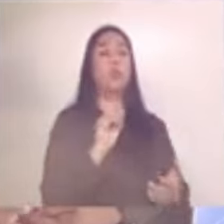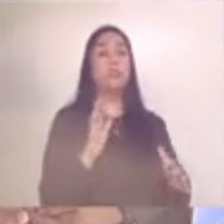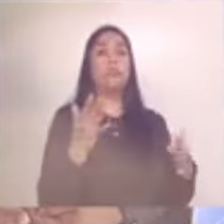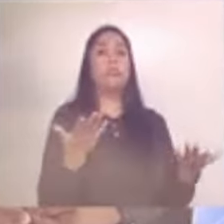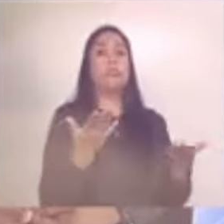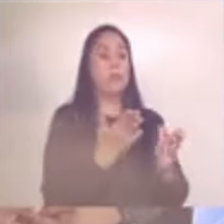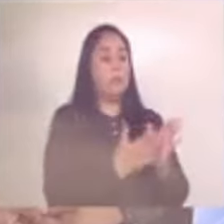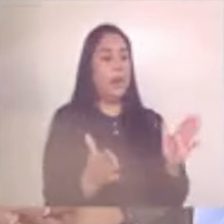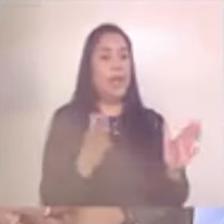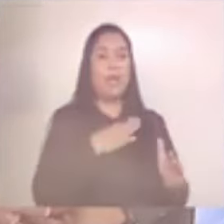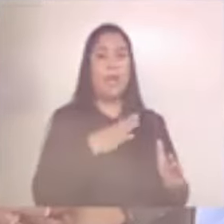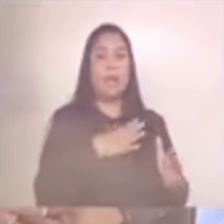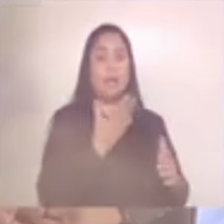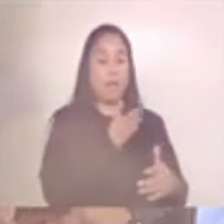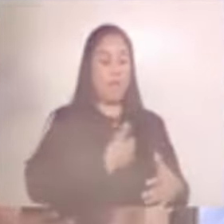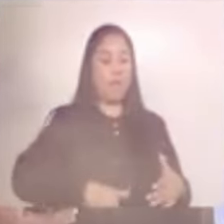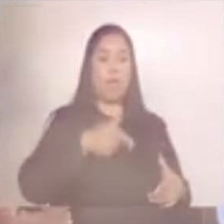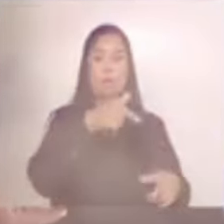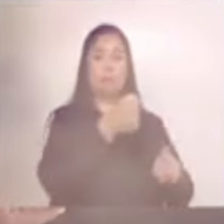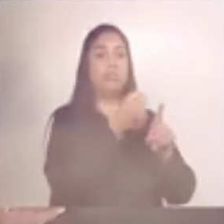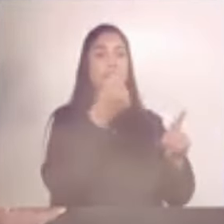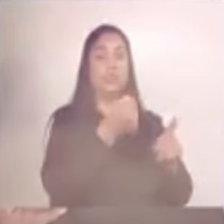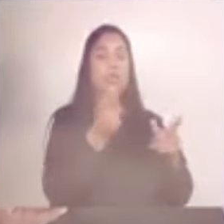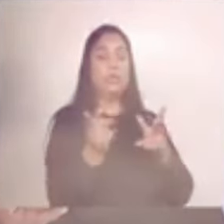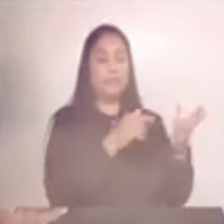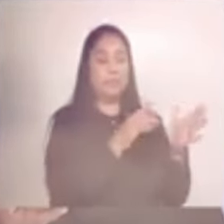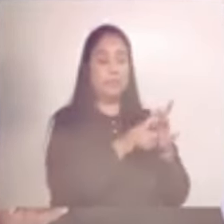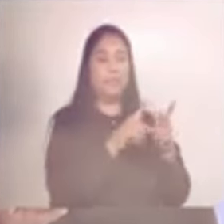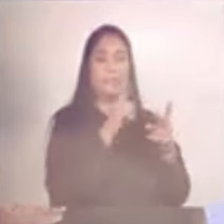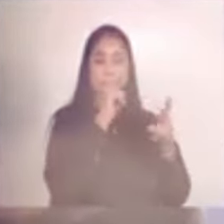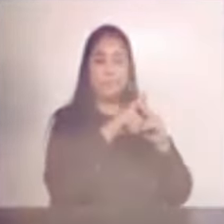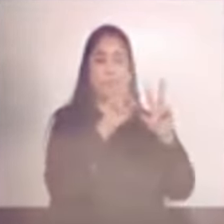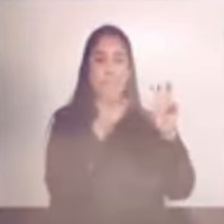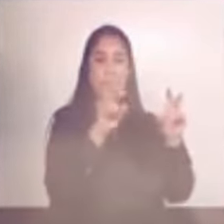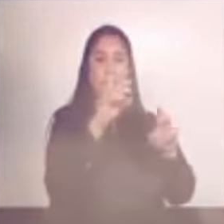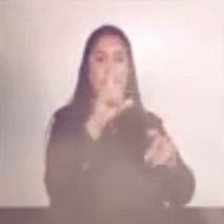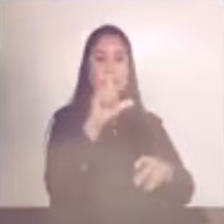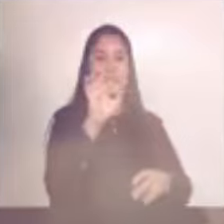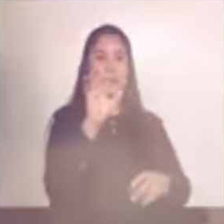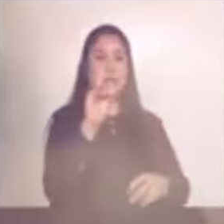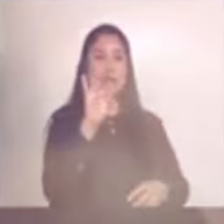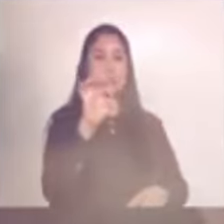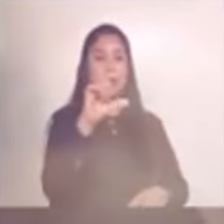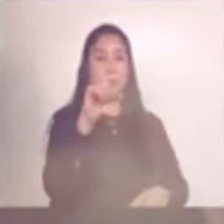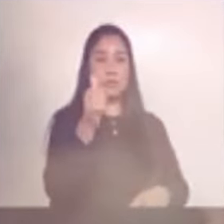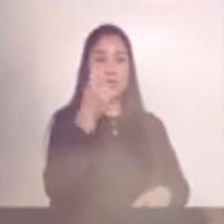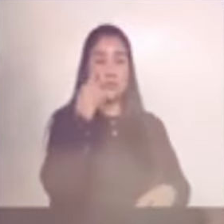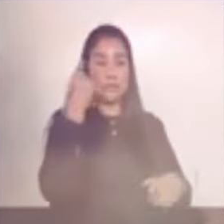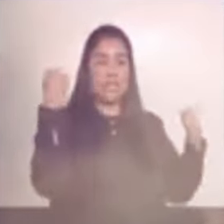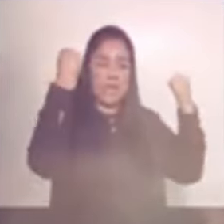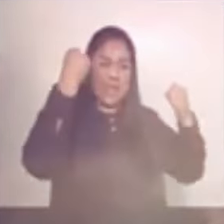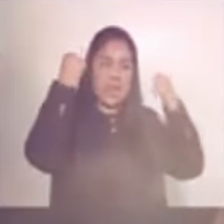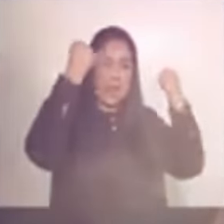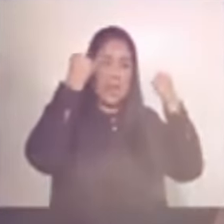plan que tiene el gobierno ante esto? Y aprovechando el espacio, el tema de Codeca, pues las manifestaciones que se están realizando